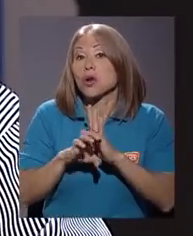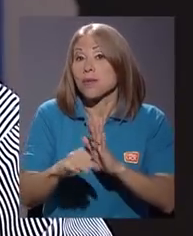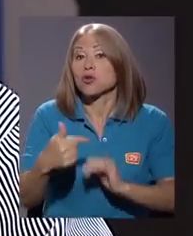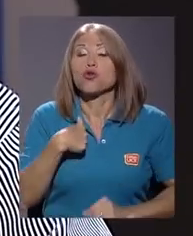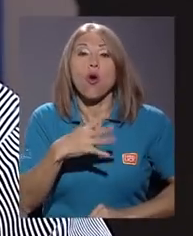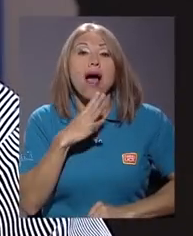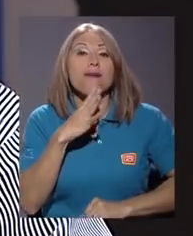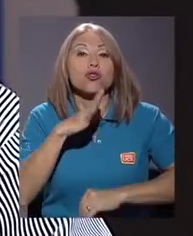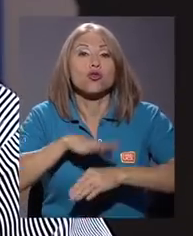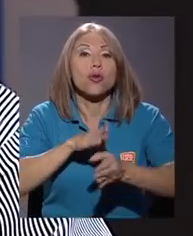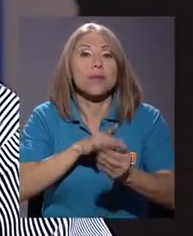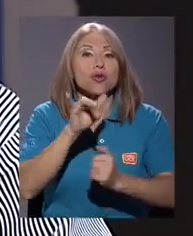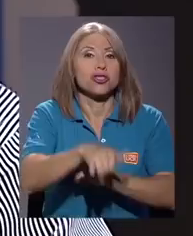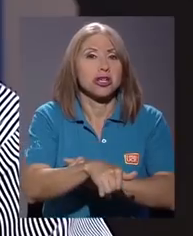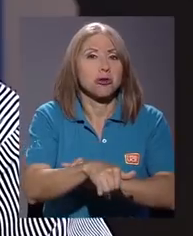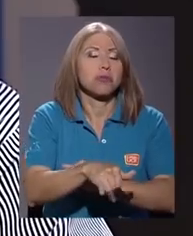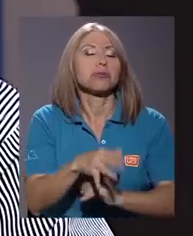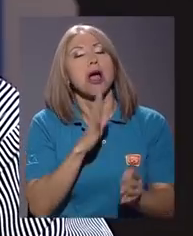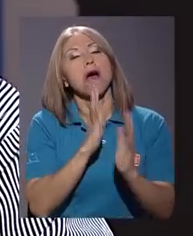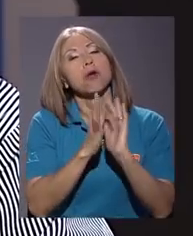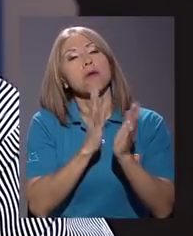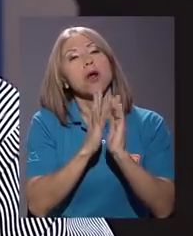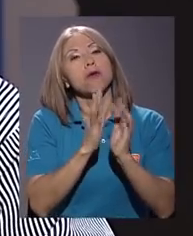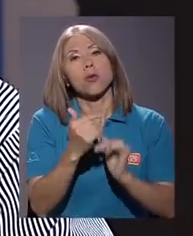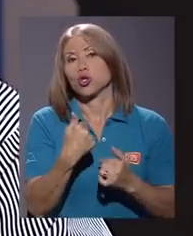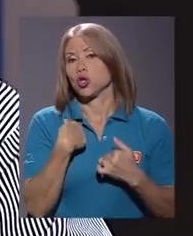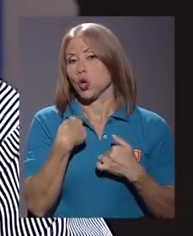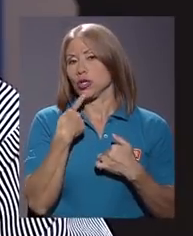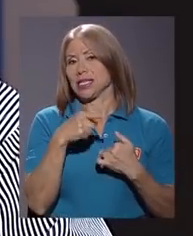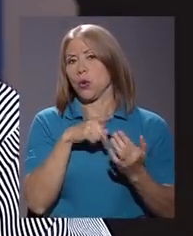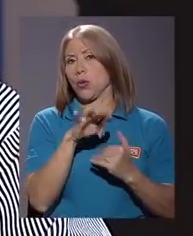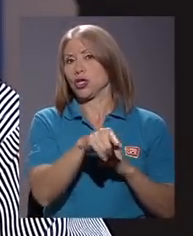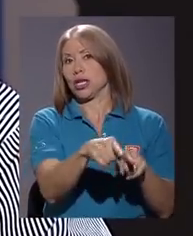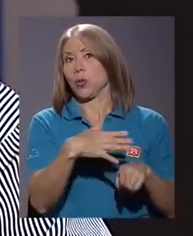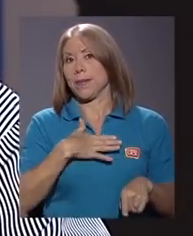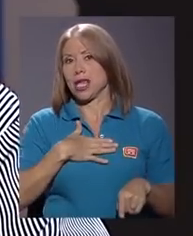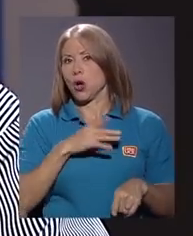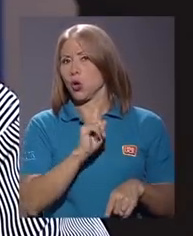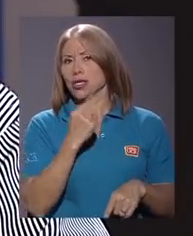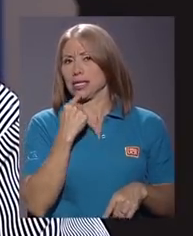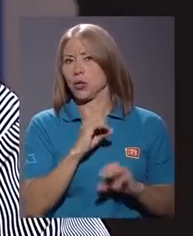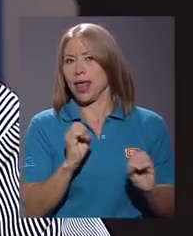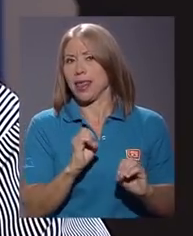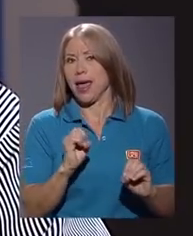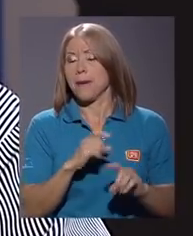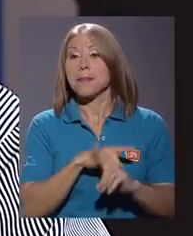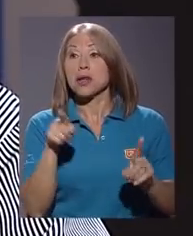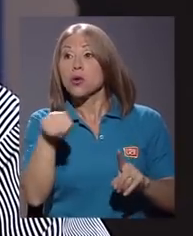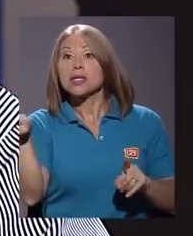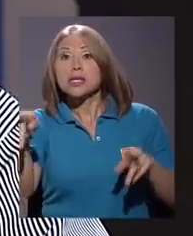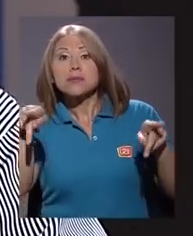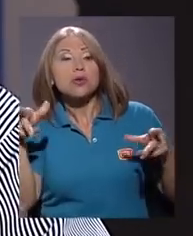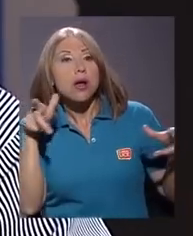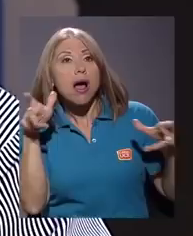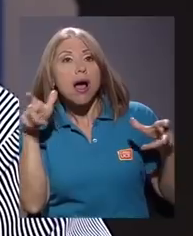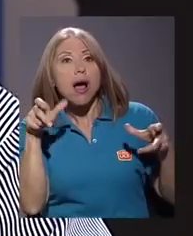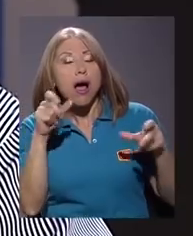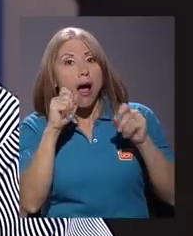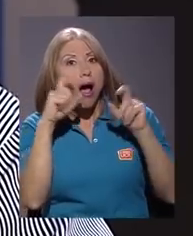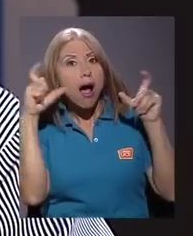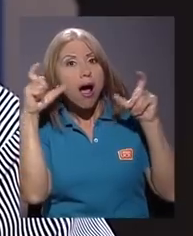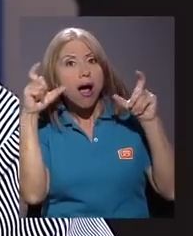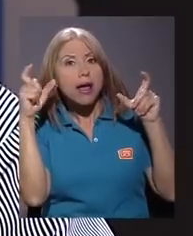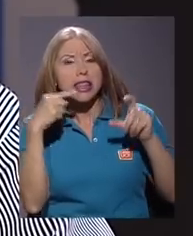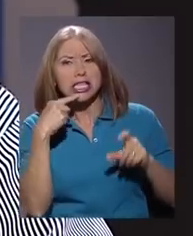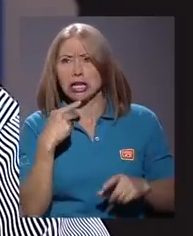veces ni siquiera le digo que es mío la reacción es es sorpresiva siempre me dicen Ah yo cre que Costa Rica